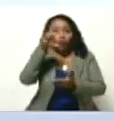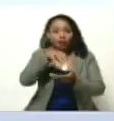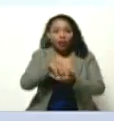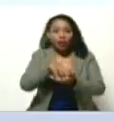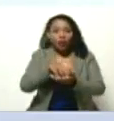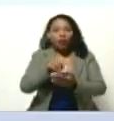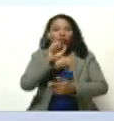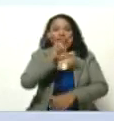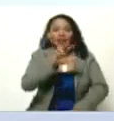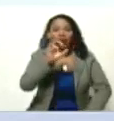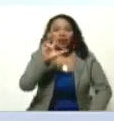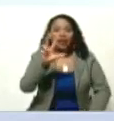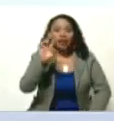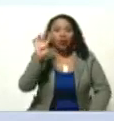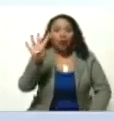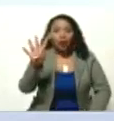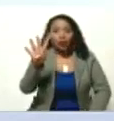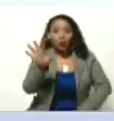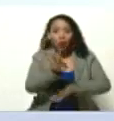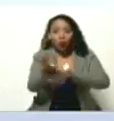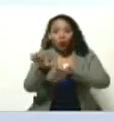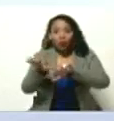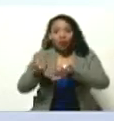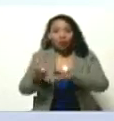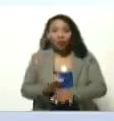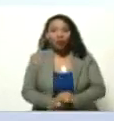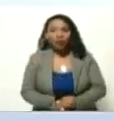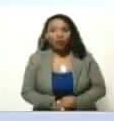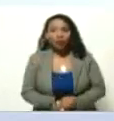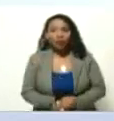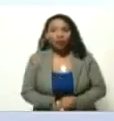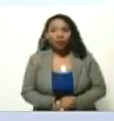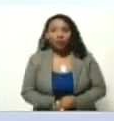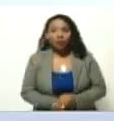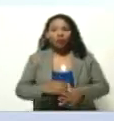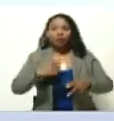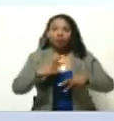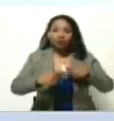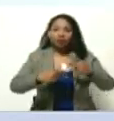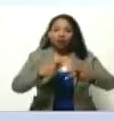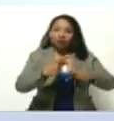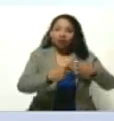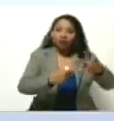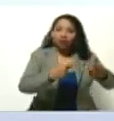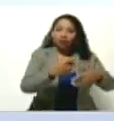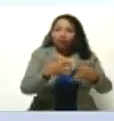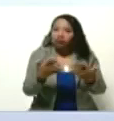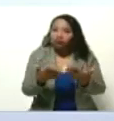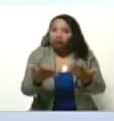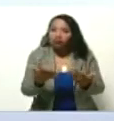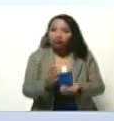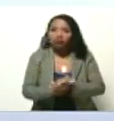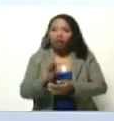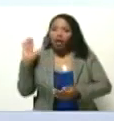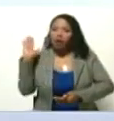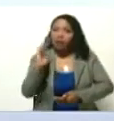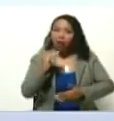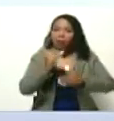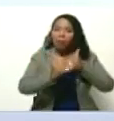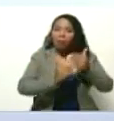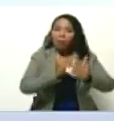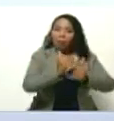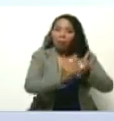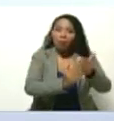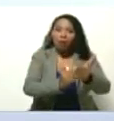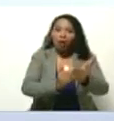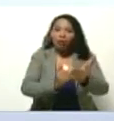quedarían 334 municipios. Un proceso que viene precedido